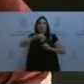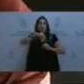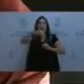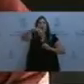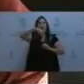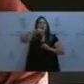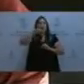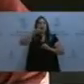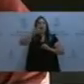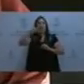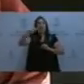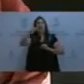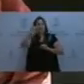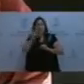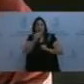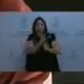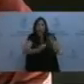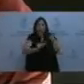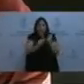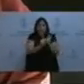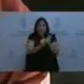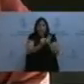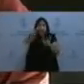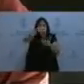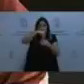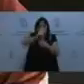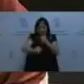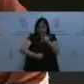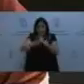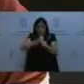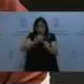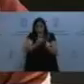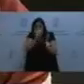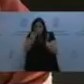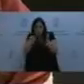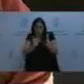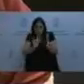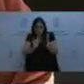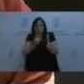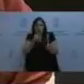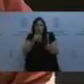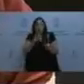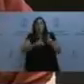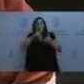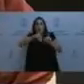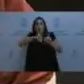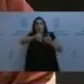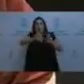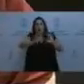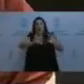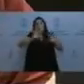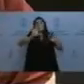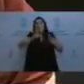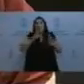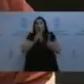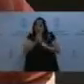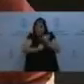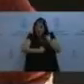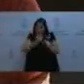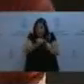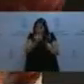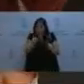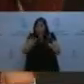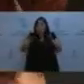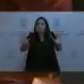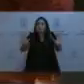prioridad en esta legislatura. Yo no digo que no se vaya a construir, estoy diciendo en esta legislatura. O lo mismo lo referido al